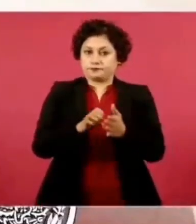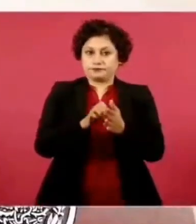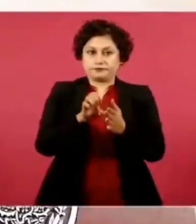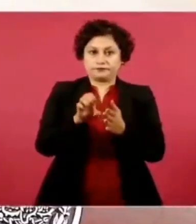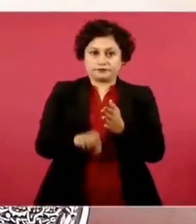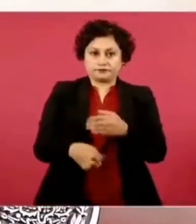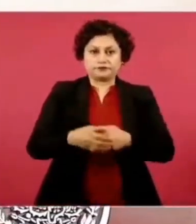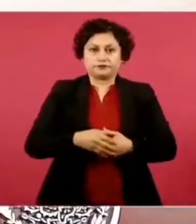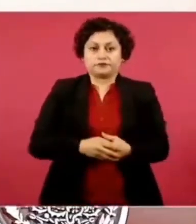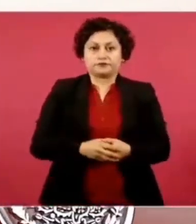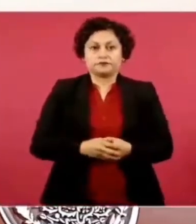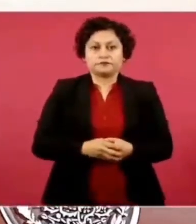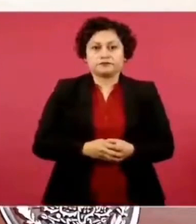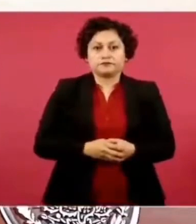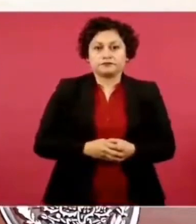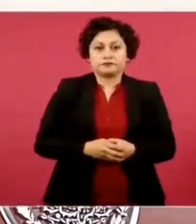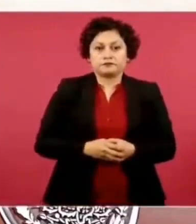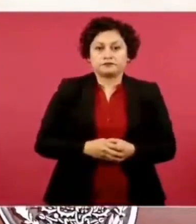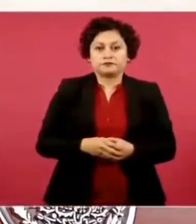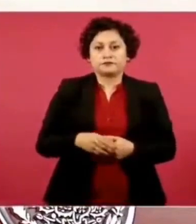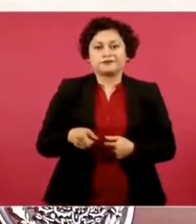los criterios de austeridad